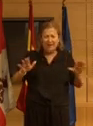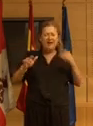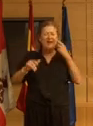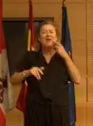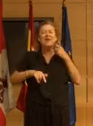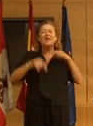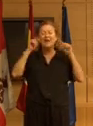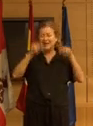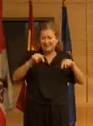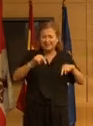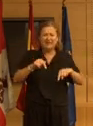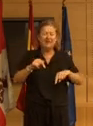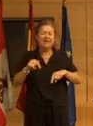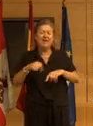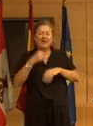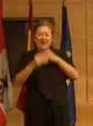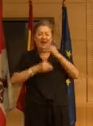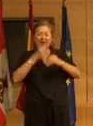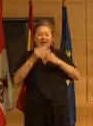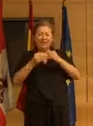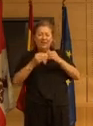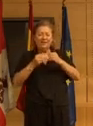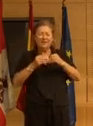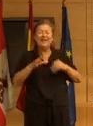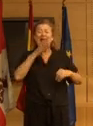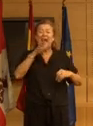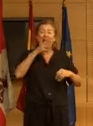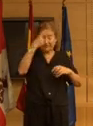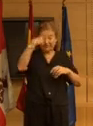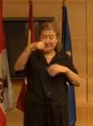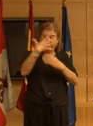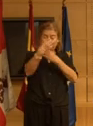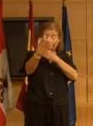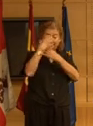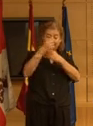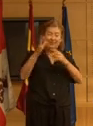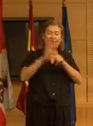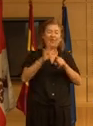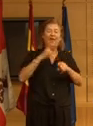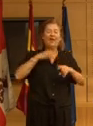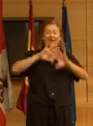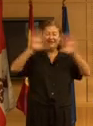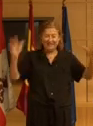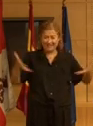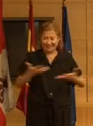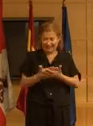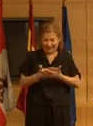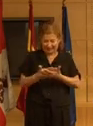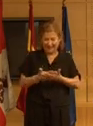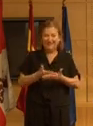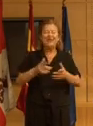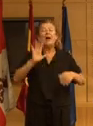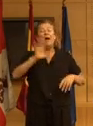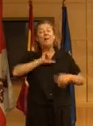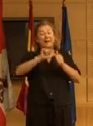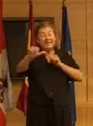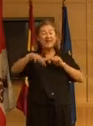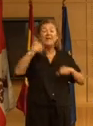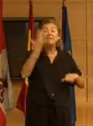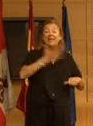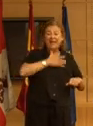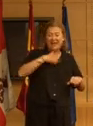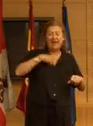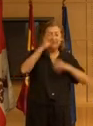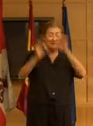este evento. Este evento se va a grabar. Está saliendo en streaming y también se va a grabar. Nosotros, después del evento, a partir de mañana, vamos a